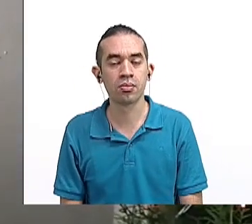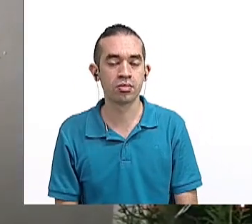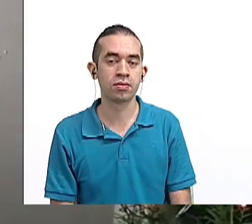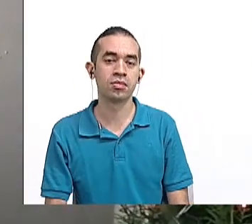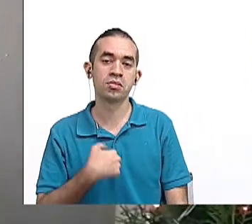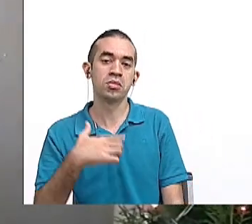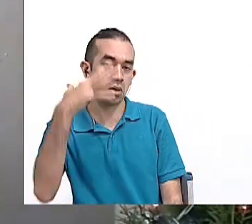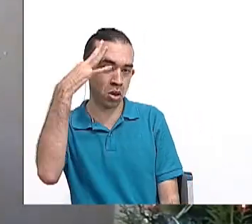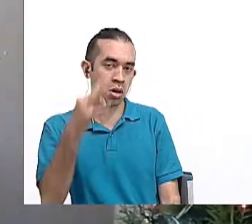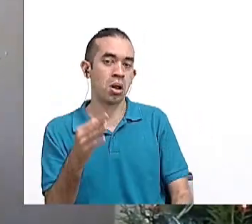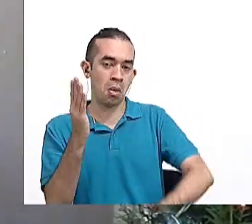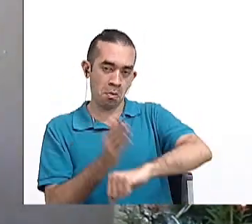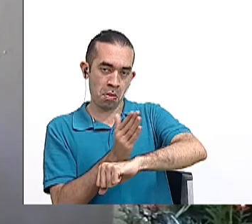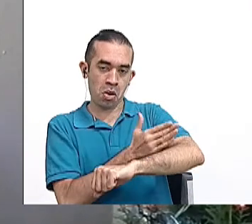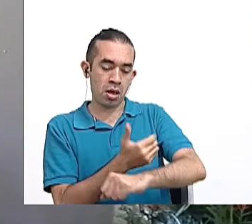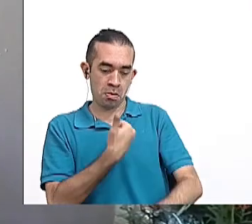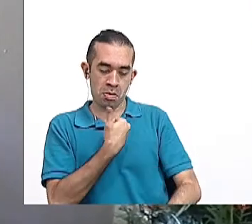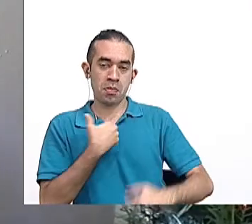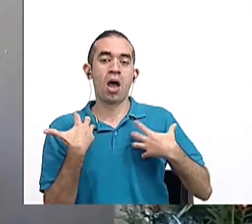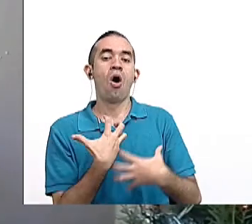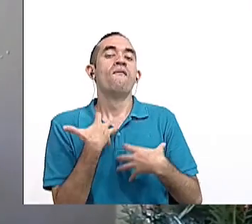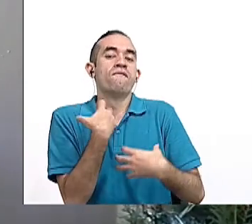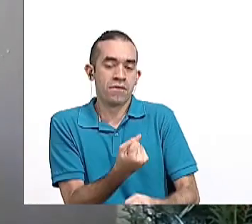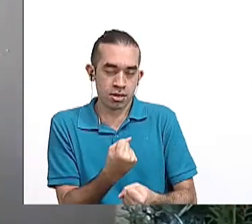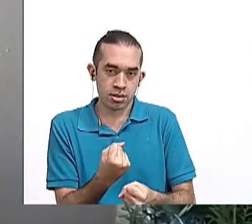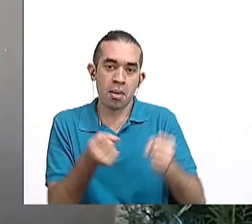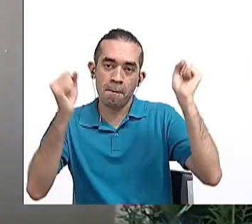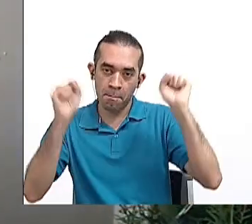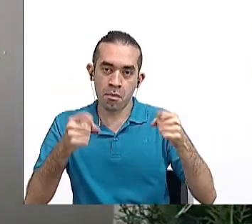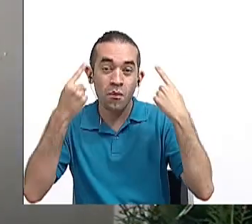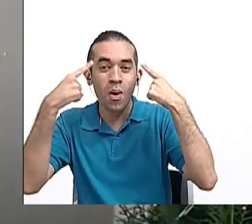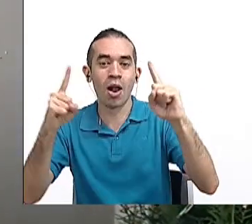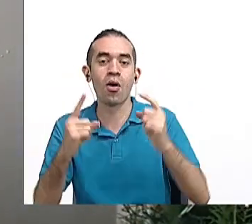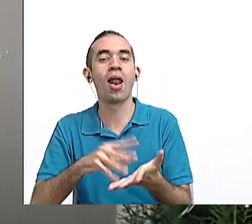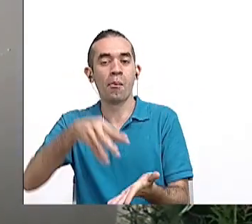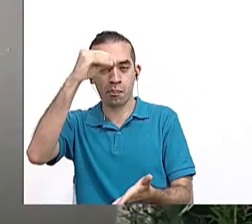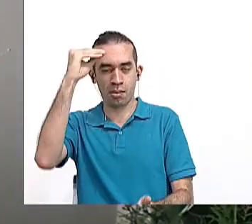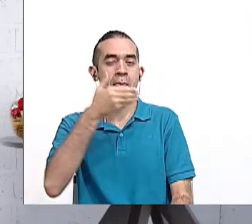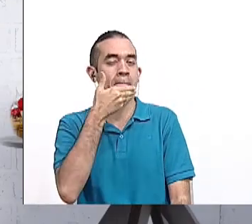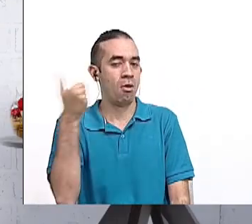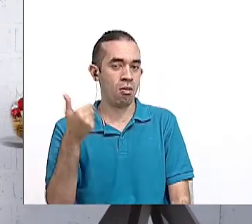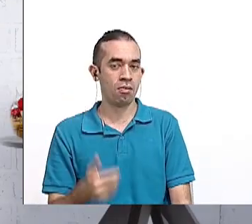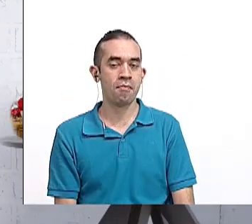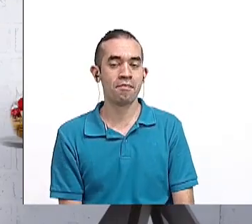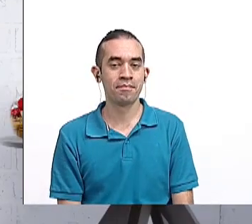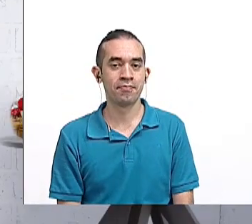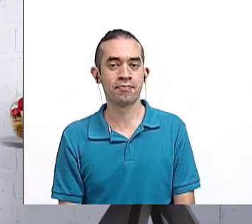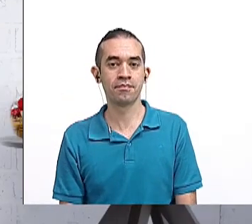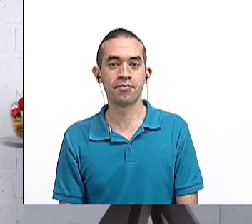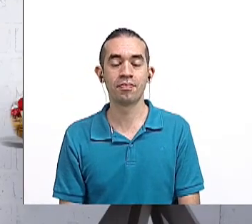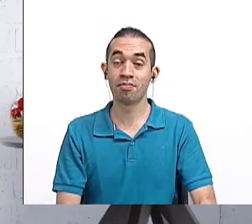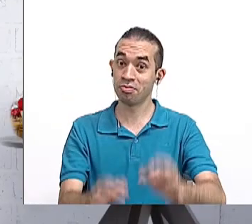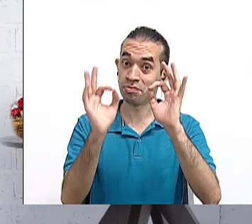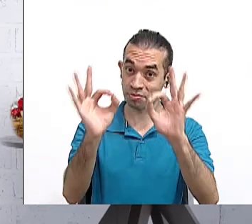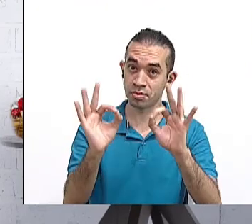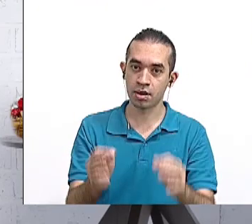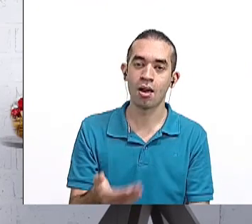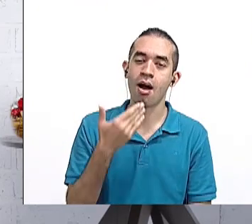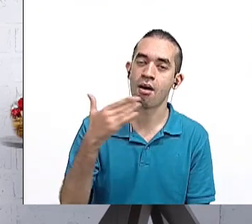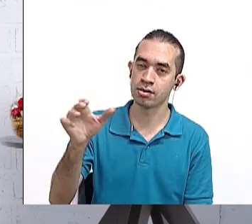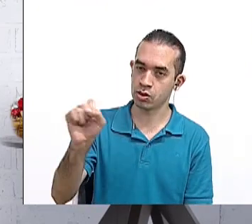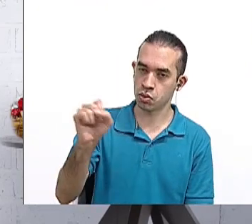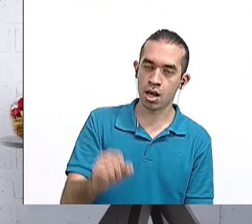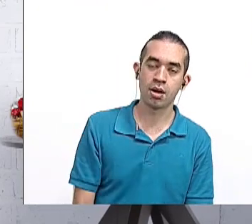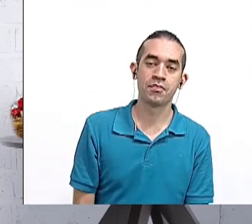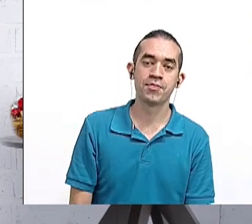quería querido mejorando la confianza en mí y eso me ha ayudado a asimilar mejor las cosas bueno soy el y gracias